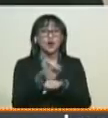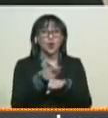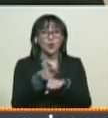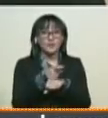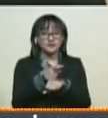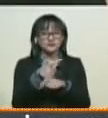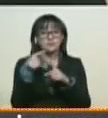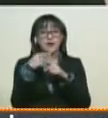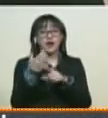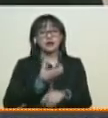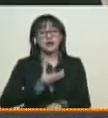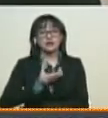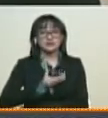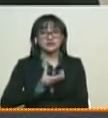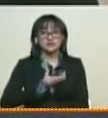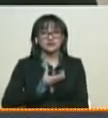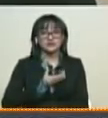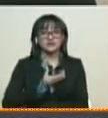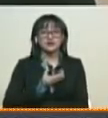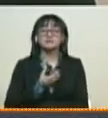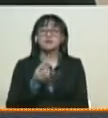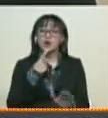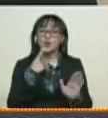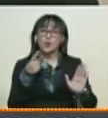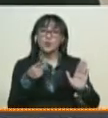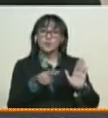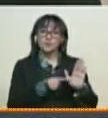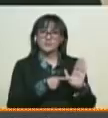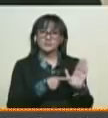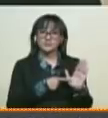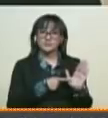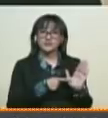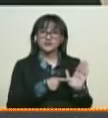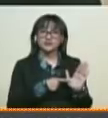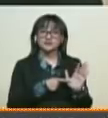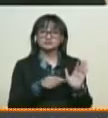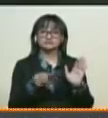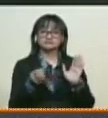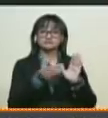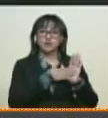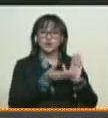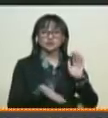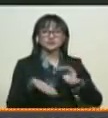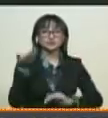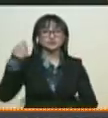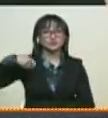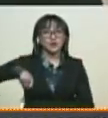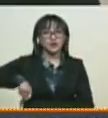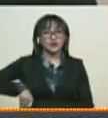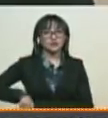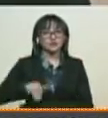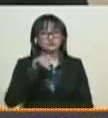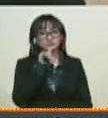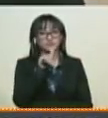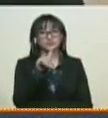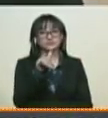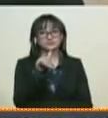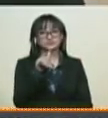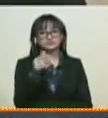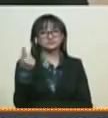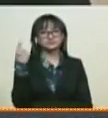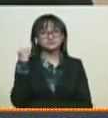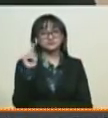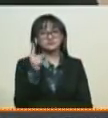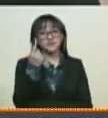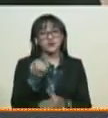a las alcaldías para dar cumplimiento con el decreto de incremento salarial anunciado el